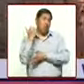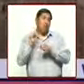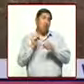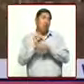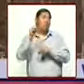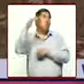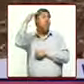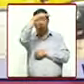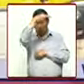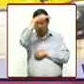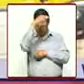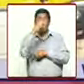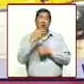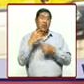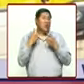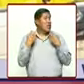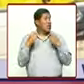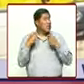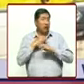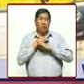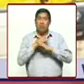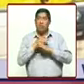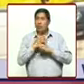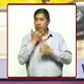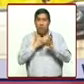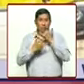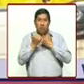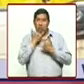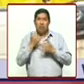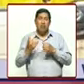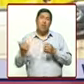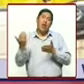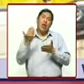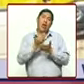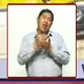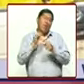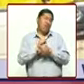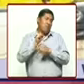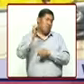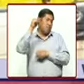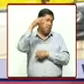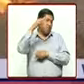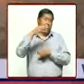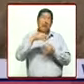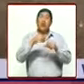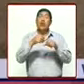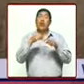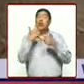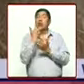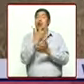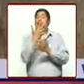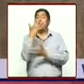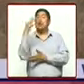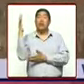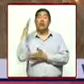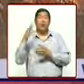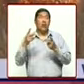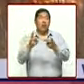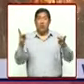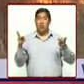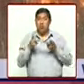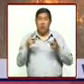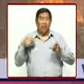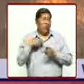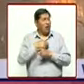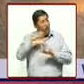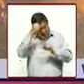¿no? Que lo que tratamos de evitar es que entre a los montes y a las áreas reservadas. En las provincias nosotros estamos